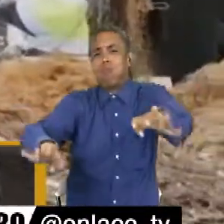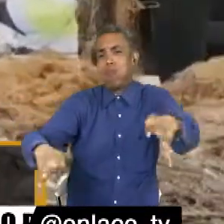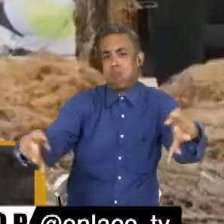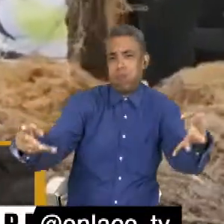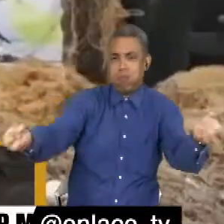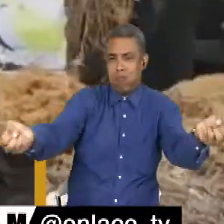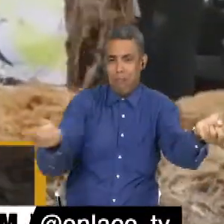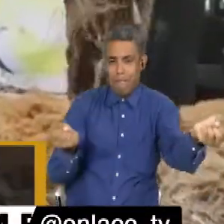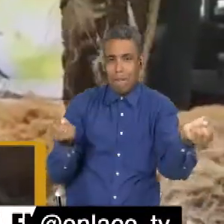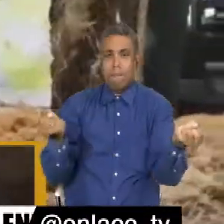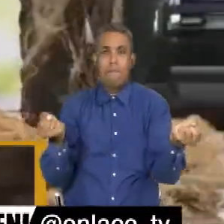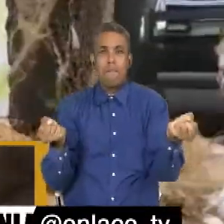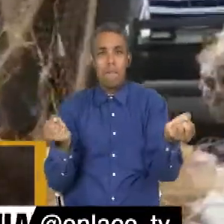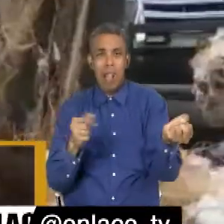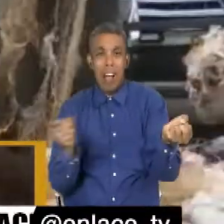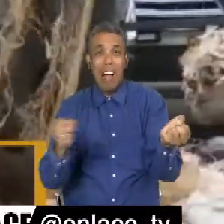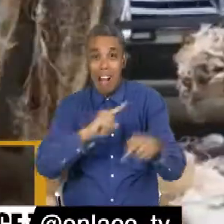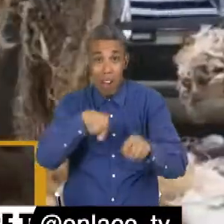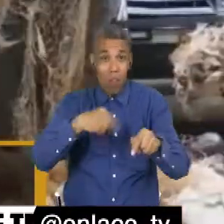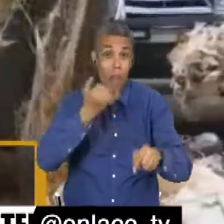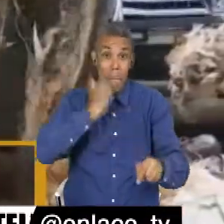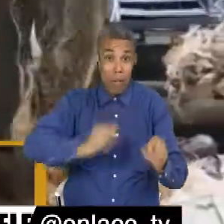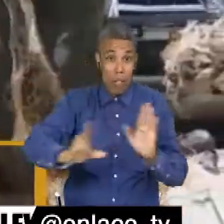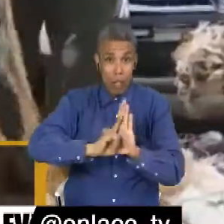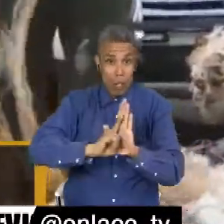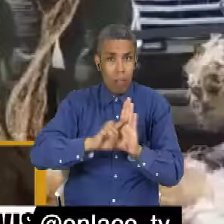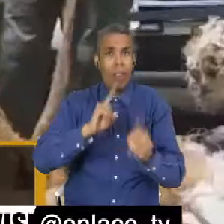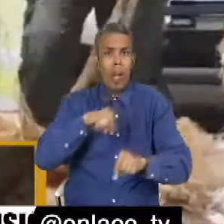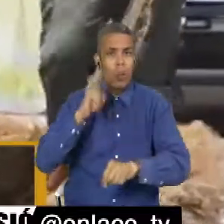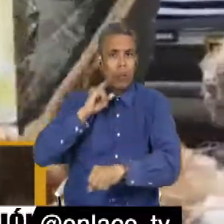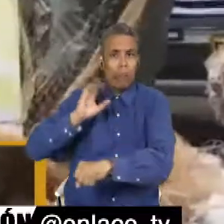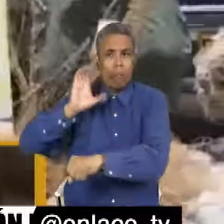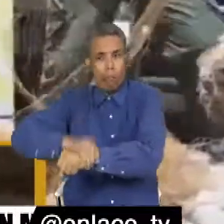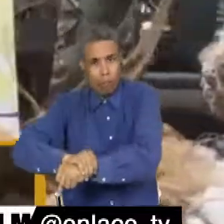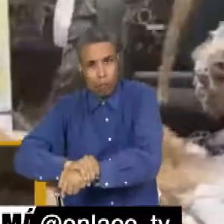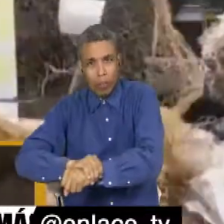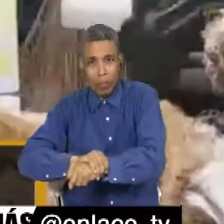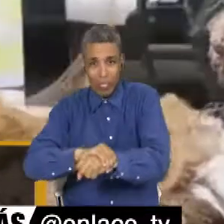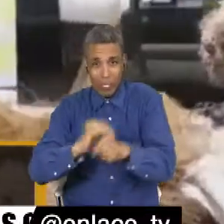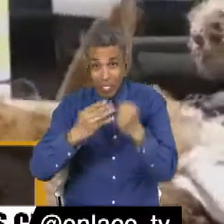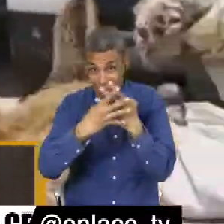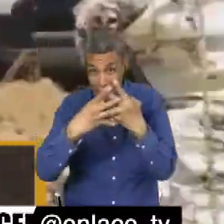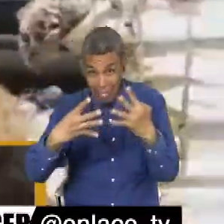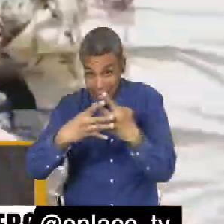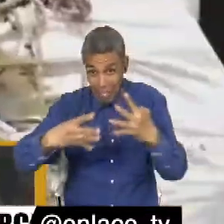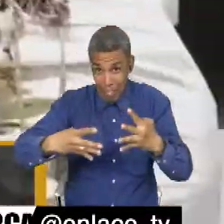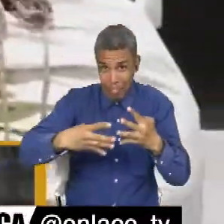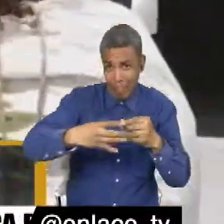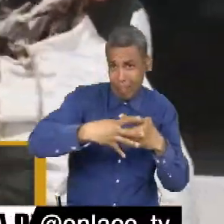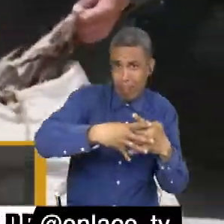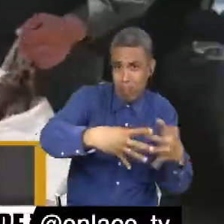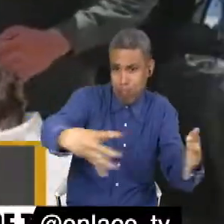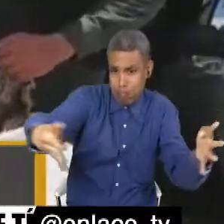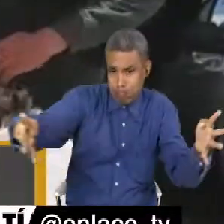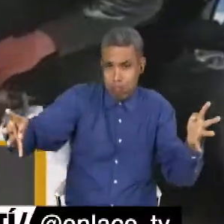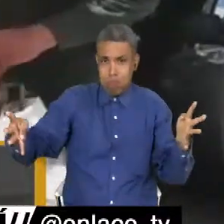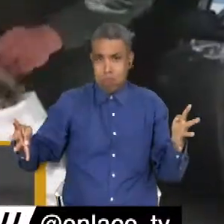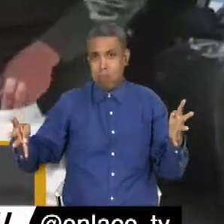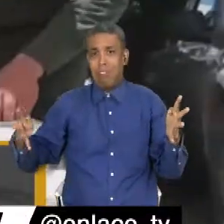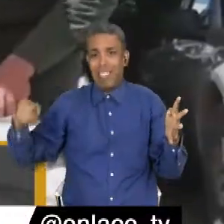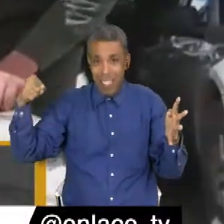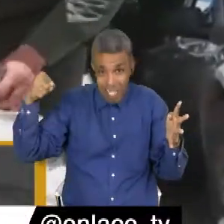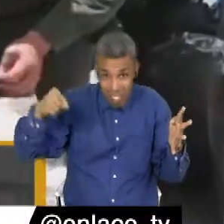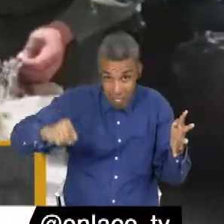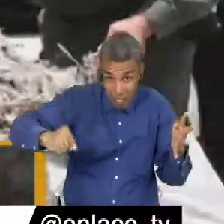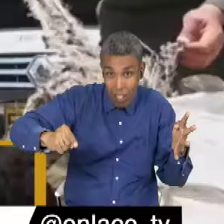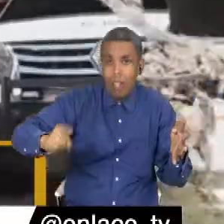ilegal fueron incautadas. El trasmayo fue dejado a disposición de la Corporación Autónoma Regional de Santander, CAS, y con